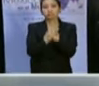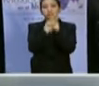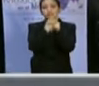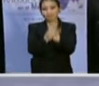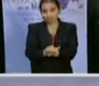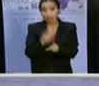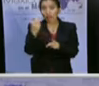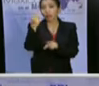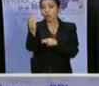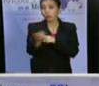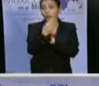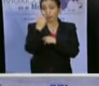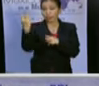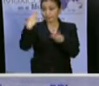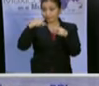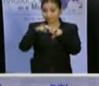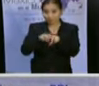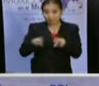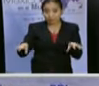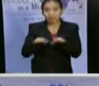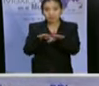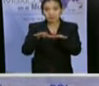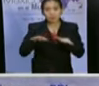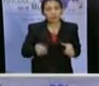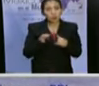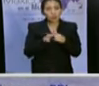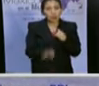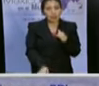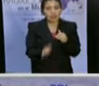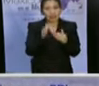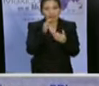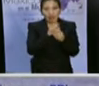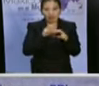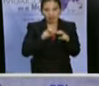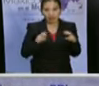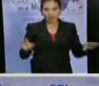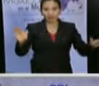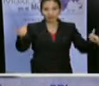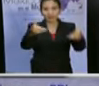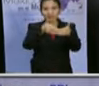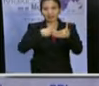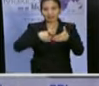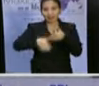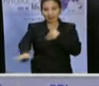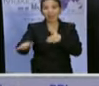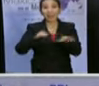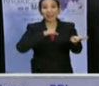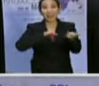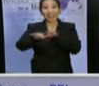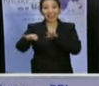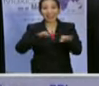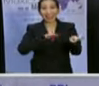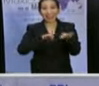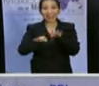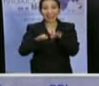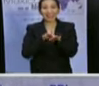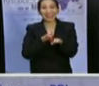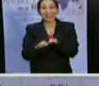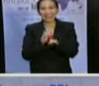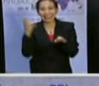que estén con nosotros en esta prácticamente la última mesa con la que vamos a cerrar estos días de este